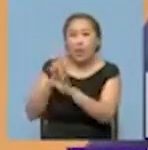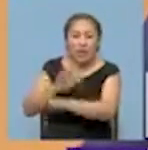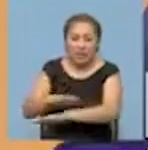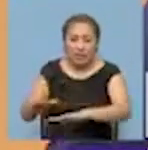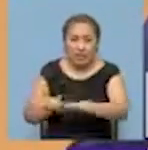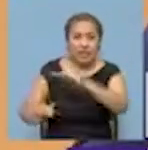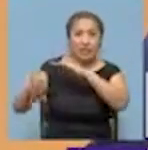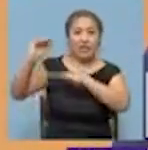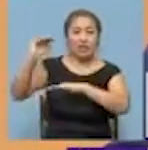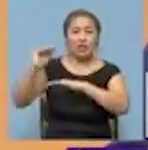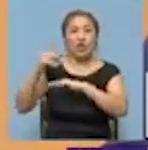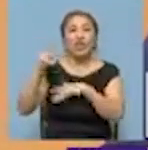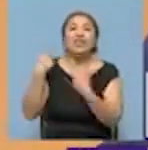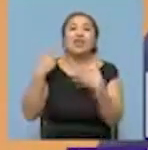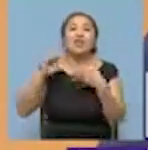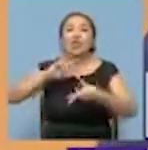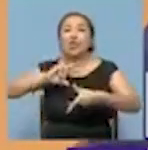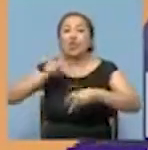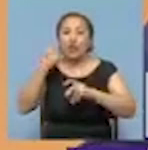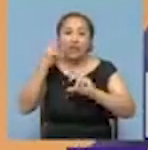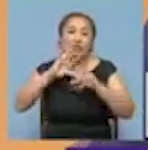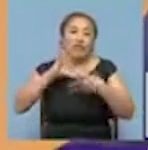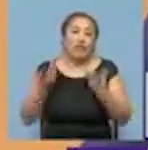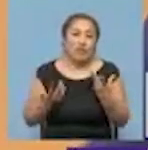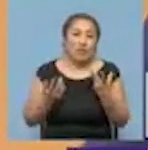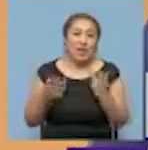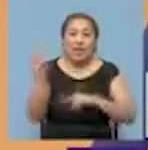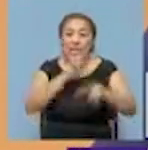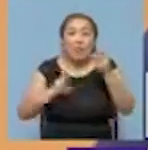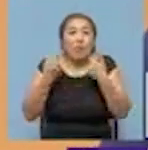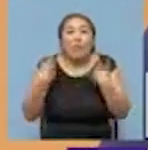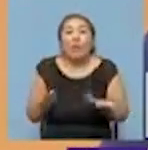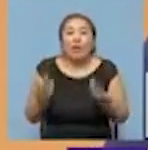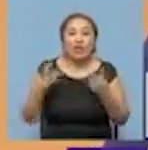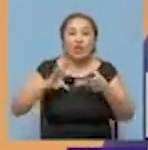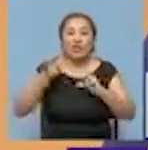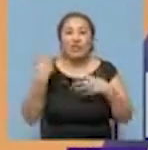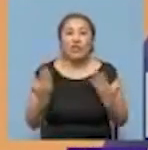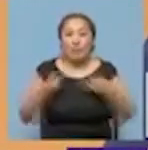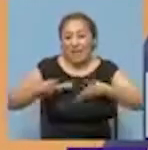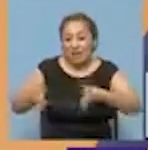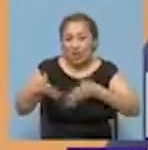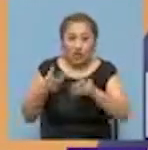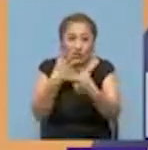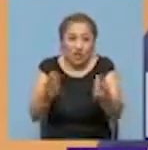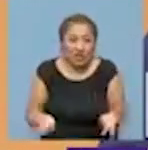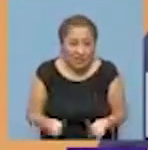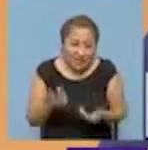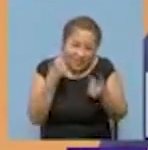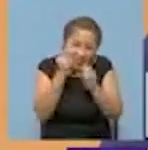temprana edad de que tienen otras alternativas sexuales que deben ejercer otro tipo de sexualidad y